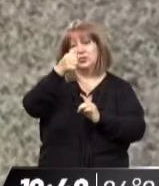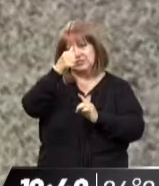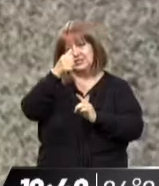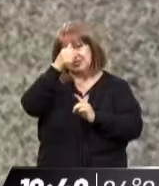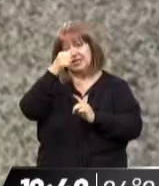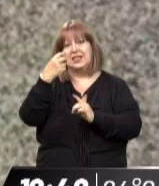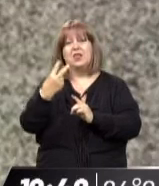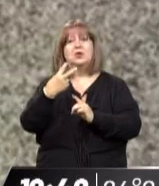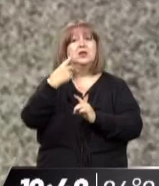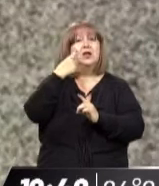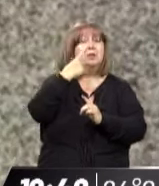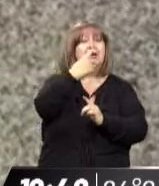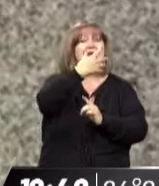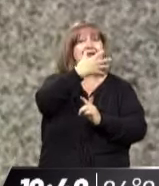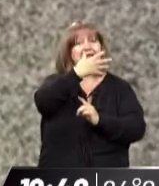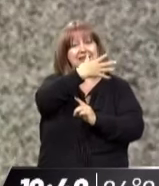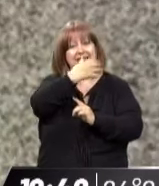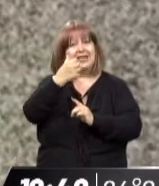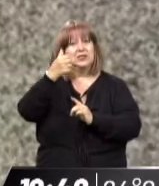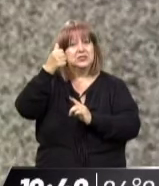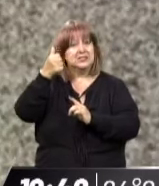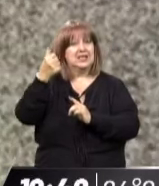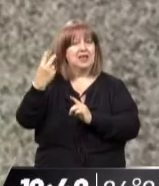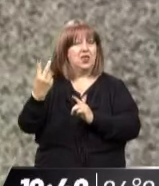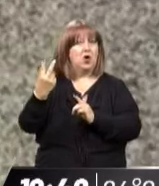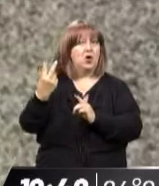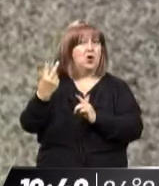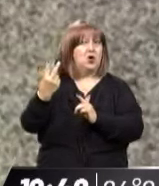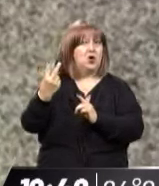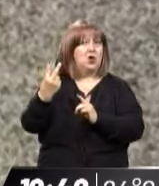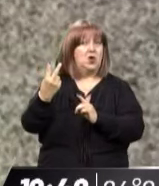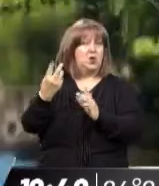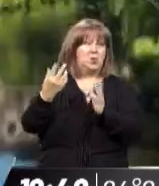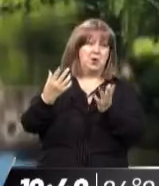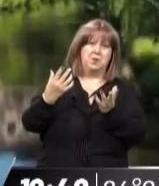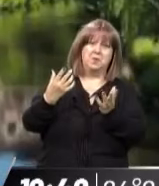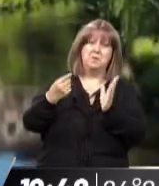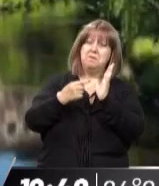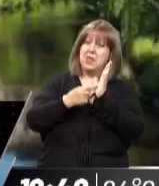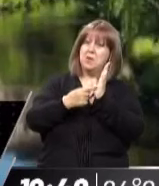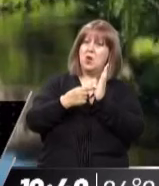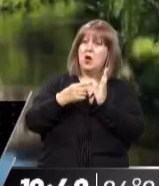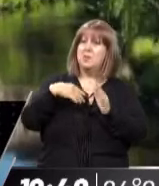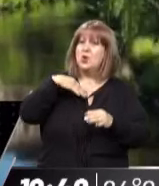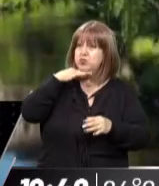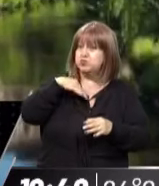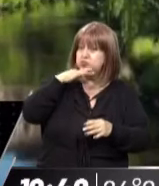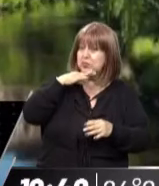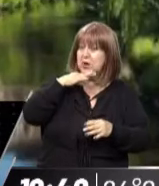1582 es raro que existiera el insulto en esa época Pero bueno insulta